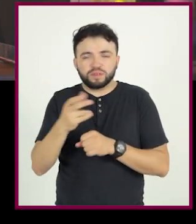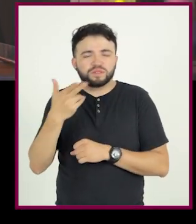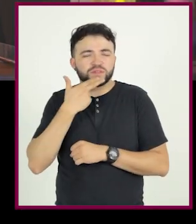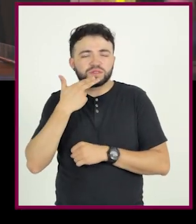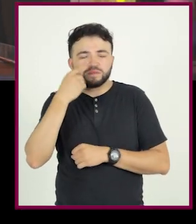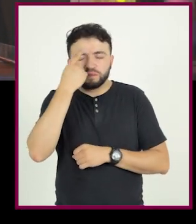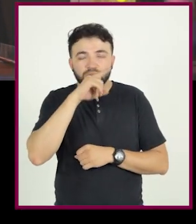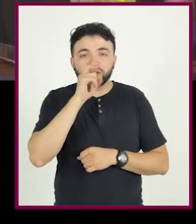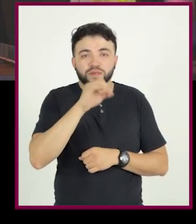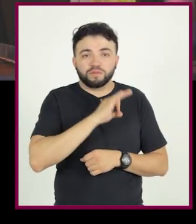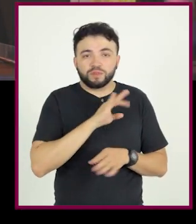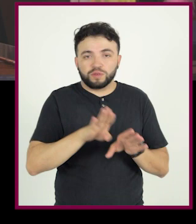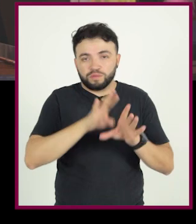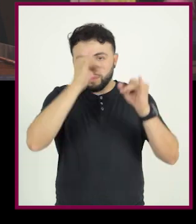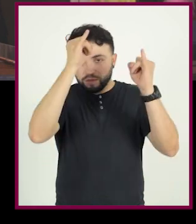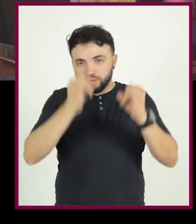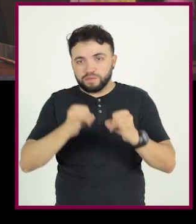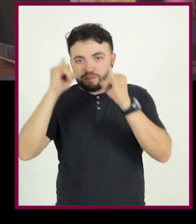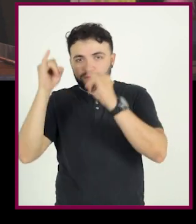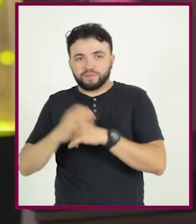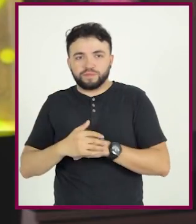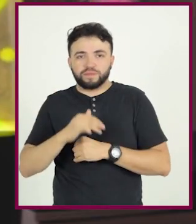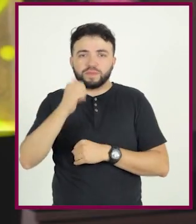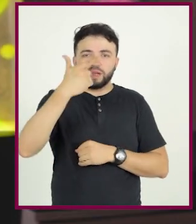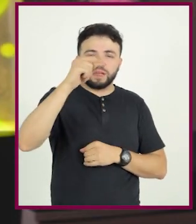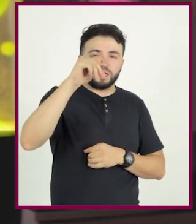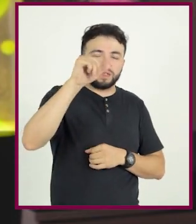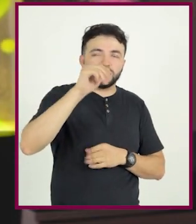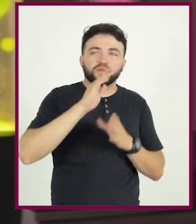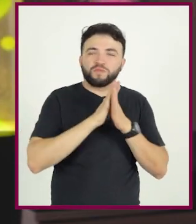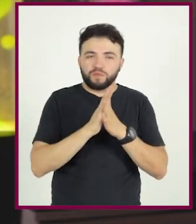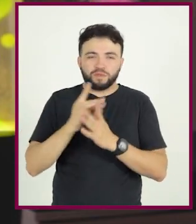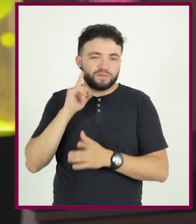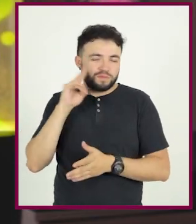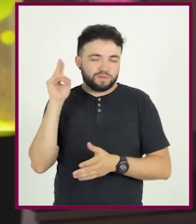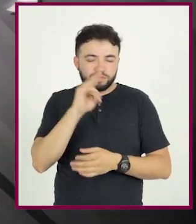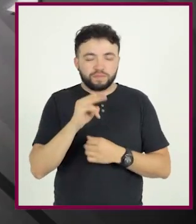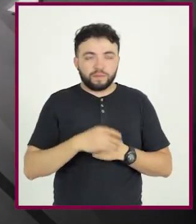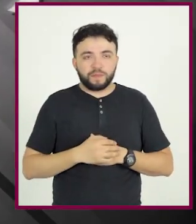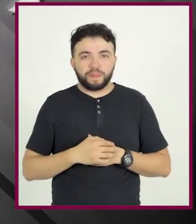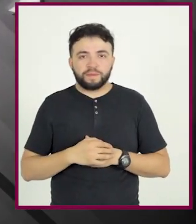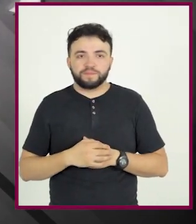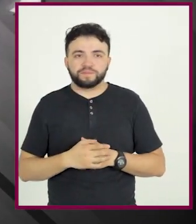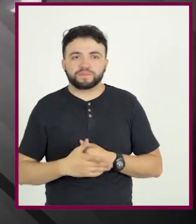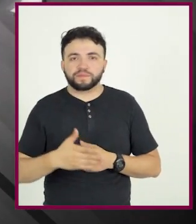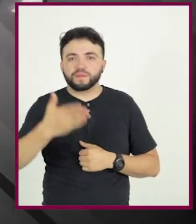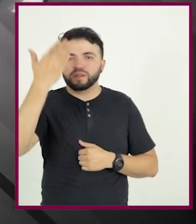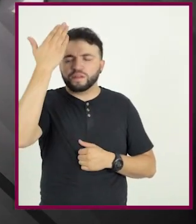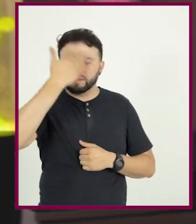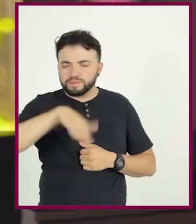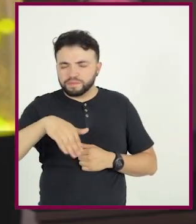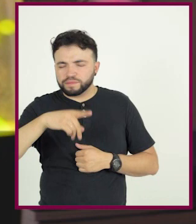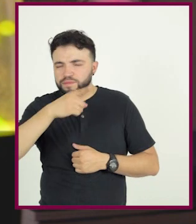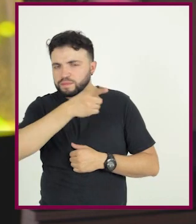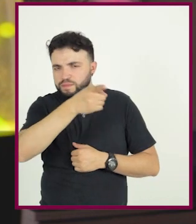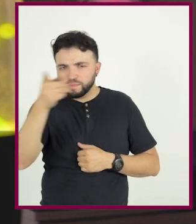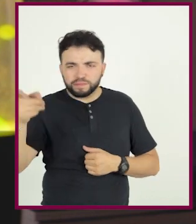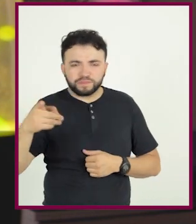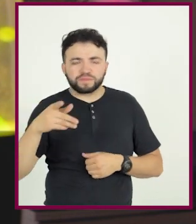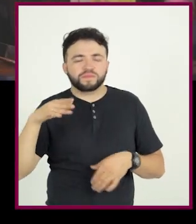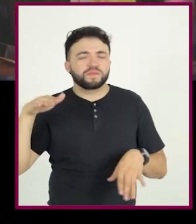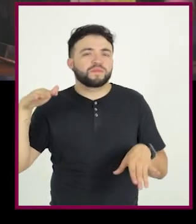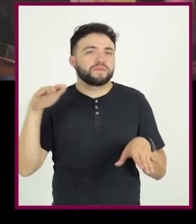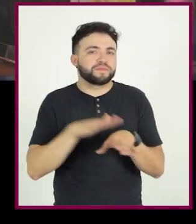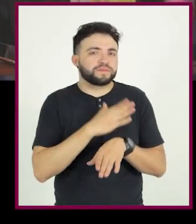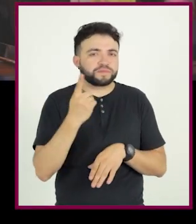de México que encontramos en nuestra investigación y que sirven para darnos identidad. ¿Saben ustedes